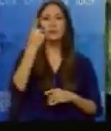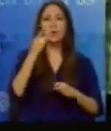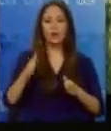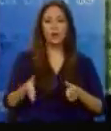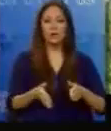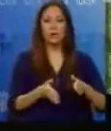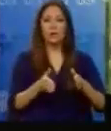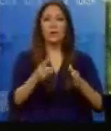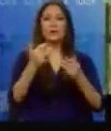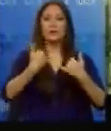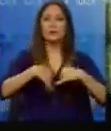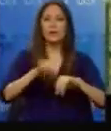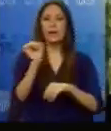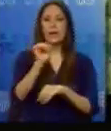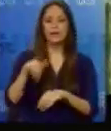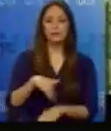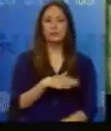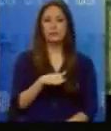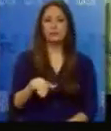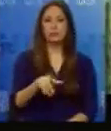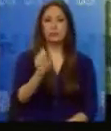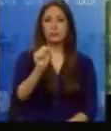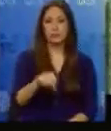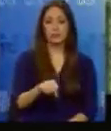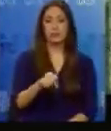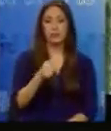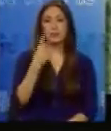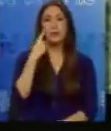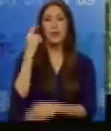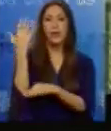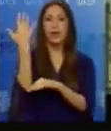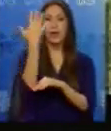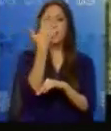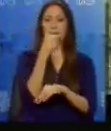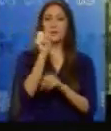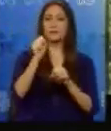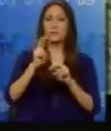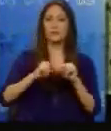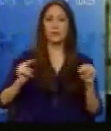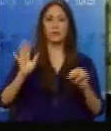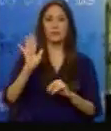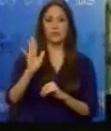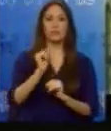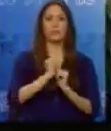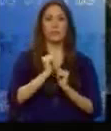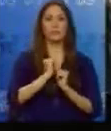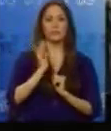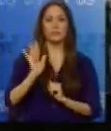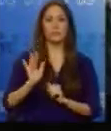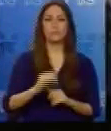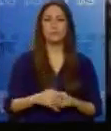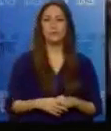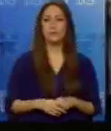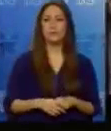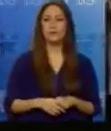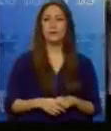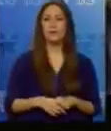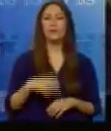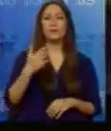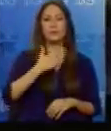siempre mantengan esa angostura que necesita para que los árboles puedan estar manteniendo su continuidad. Quise